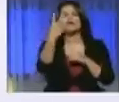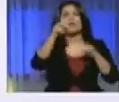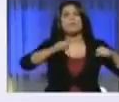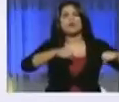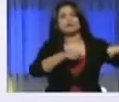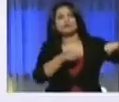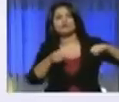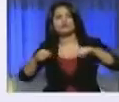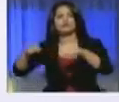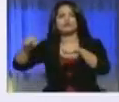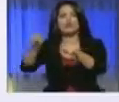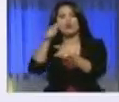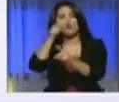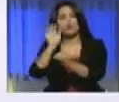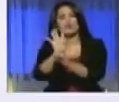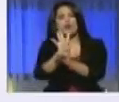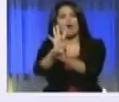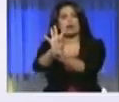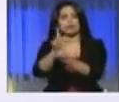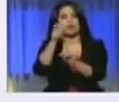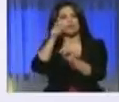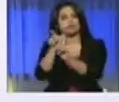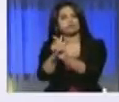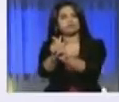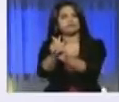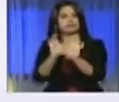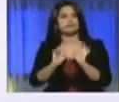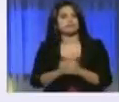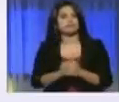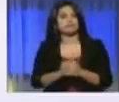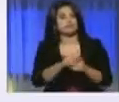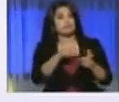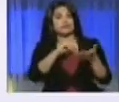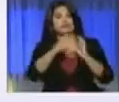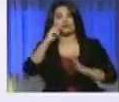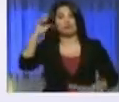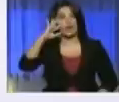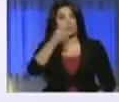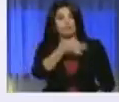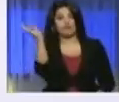a proteger. Eso sería el sueño de los sueños.